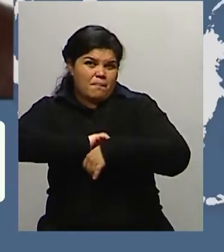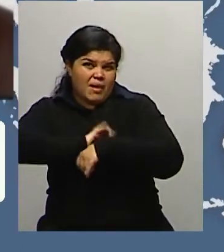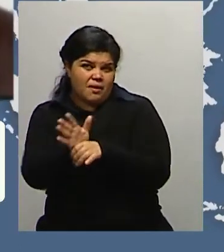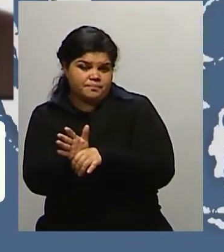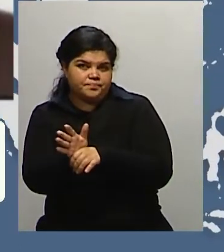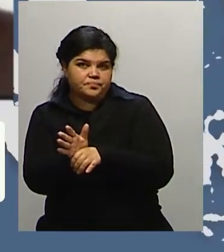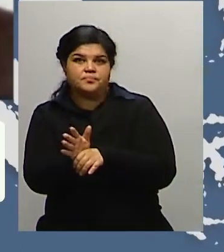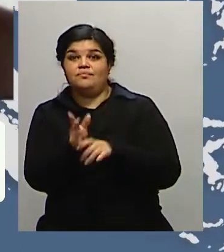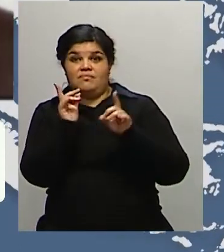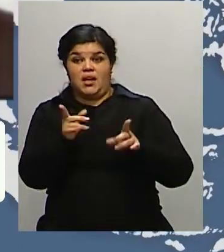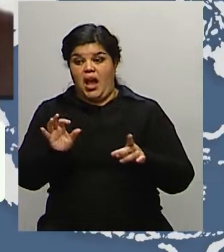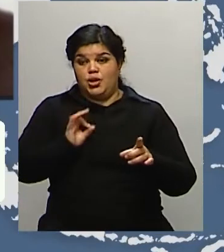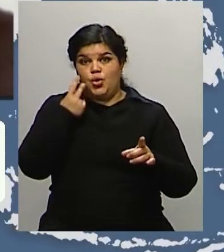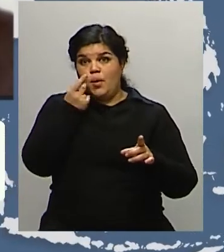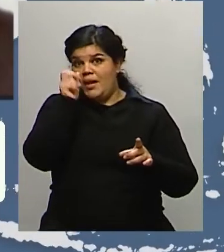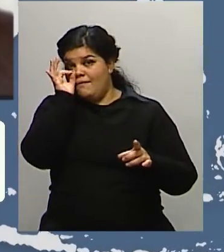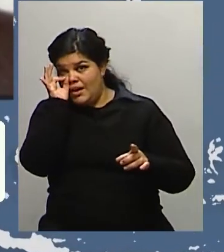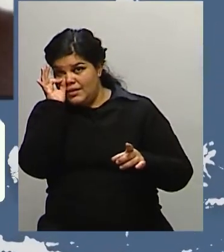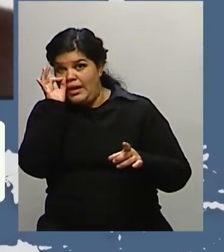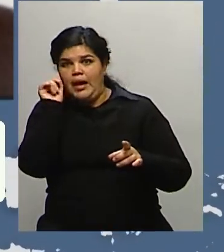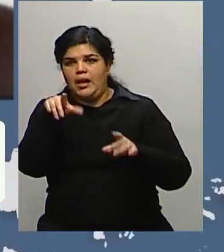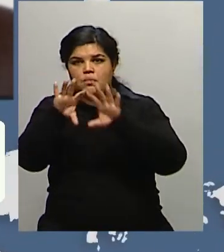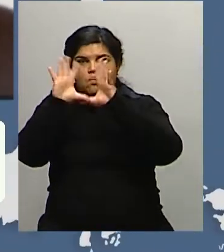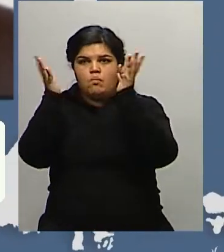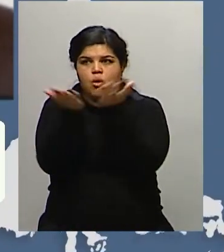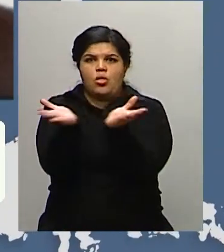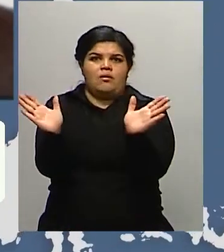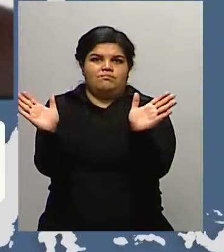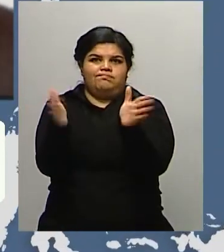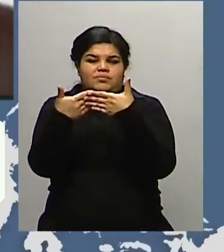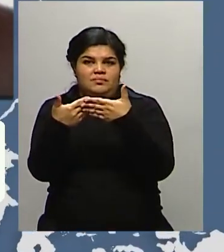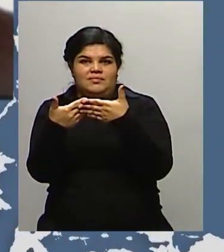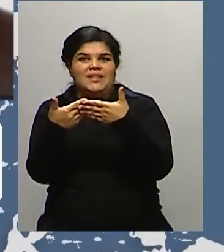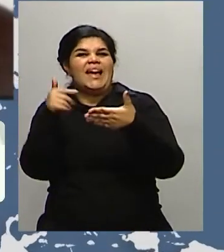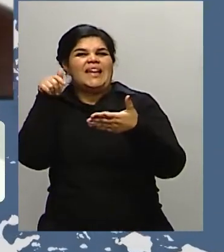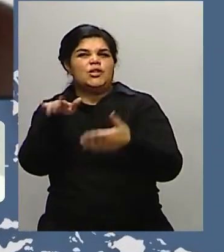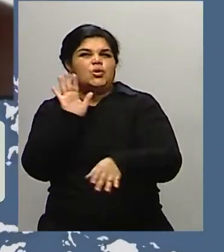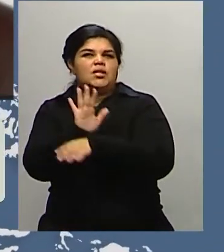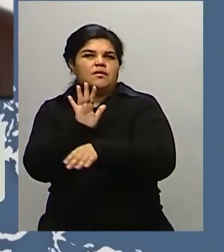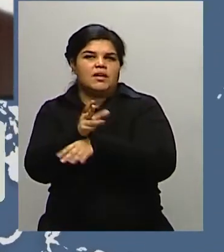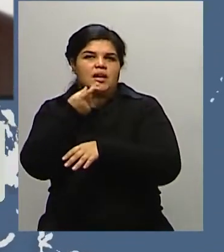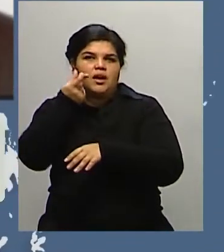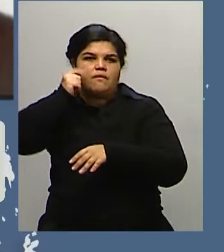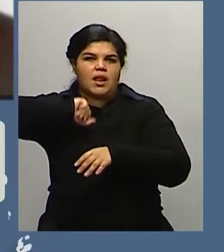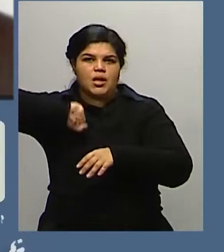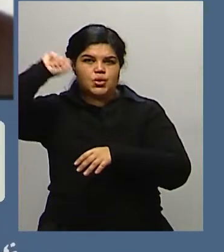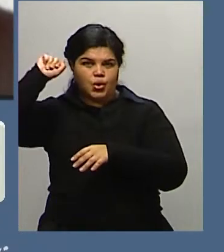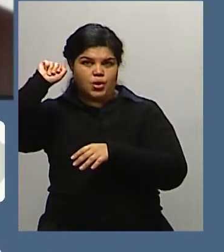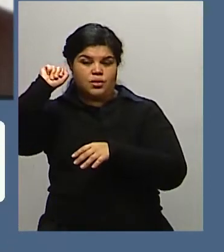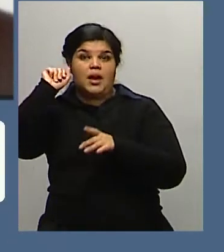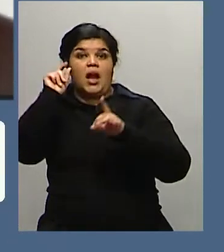recesión del 2020 provocada por la pandemia? Sí. La salida de ese fenómeno, algunas economías salen muy